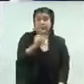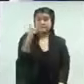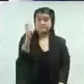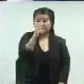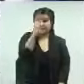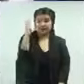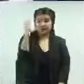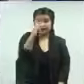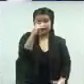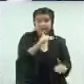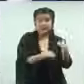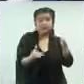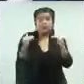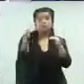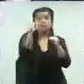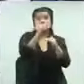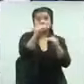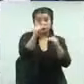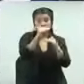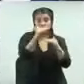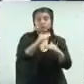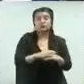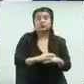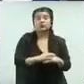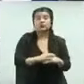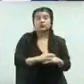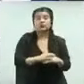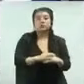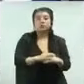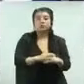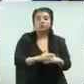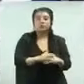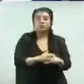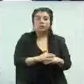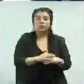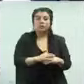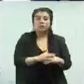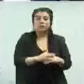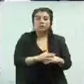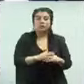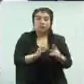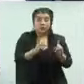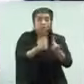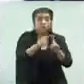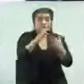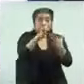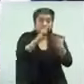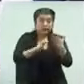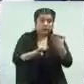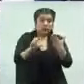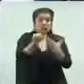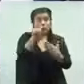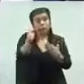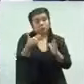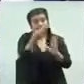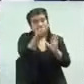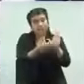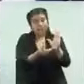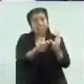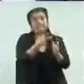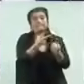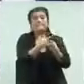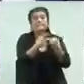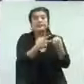elementos de infraestructura vial prioritaria, porque lo es. Entonces, ese sería un aspecto, pero luego dejo ya al